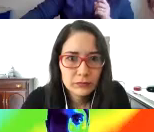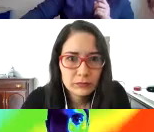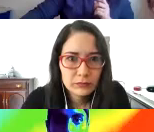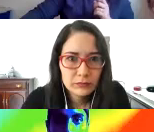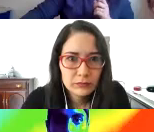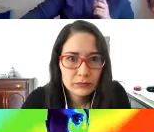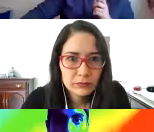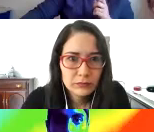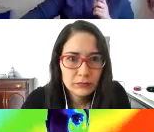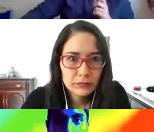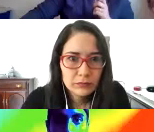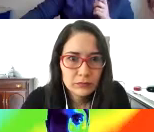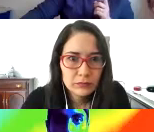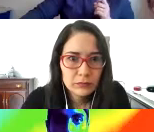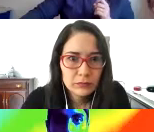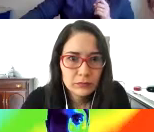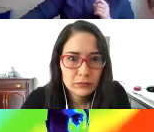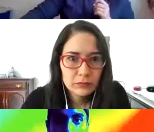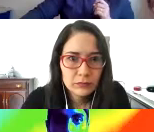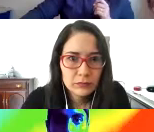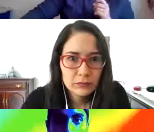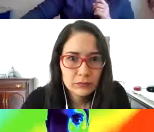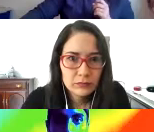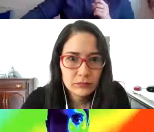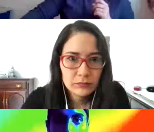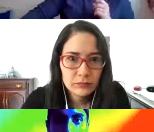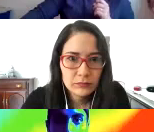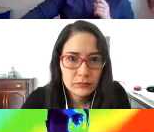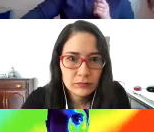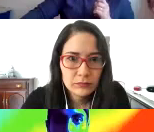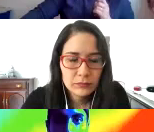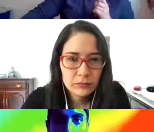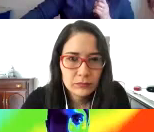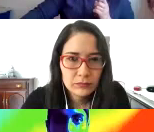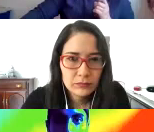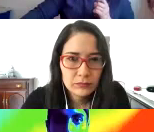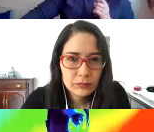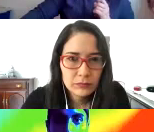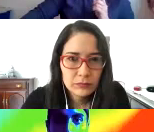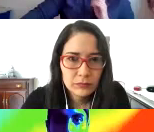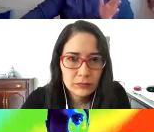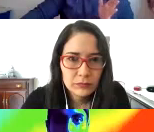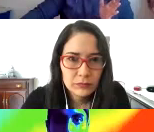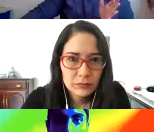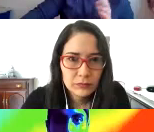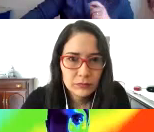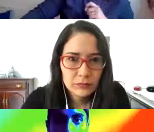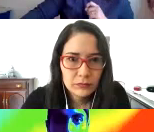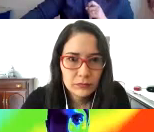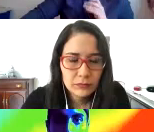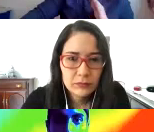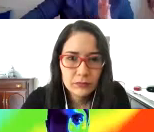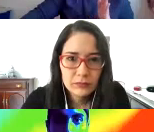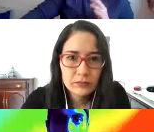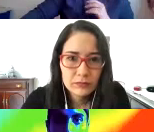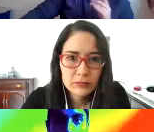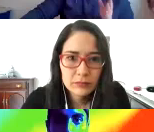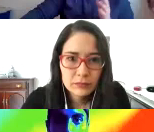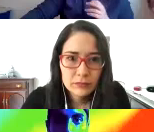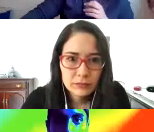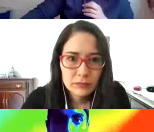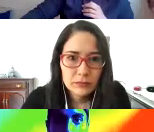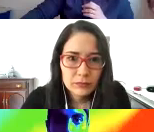el contorno del lago. Y eso significa que cuando hay florecimiento, si ven aquí está verde, lo podemos ver desde la imagen satelital, es una